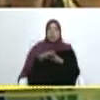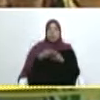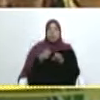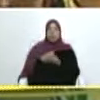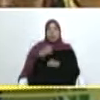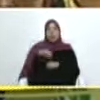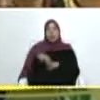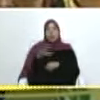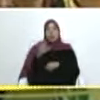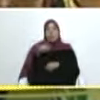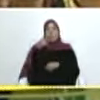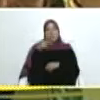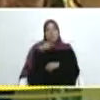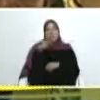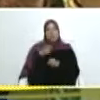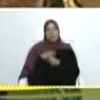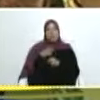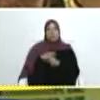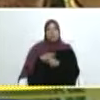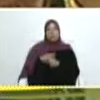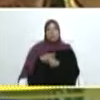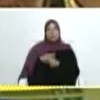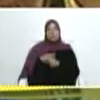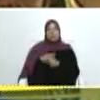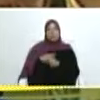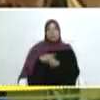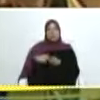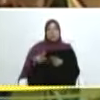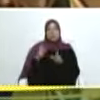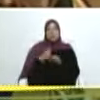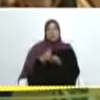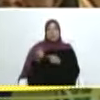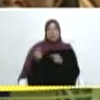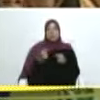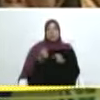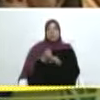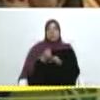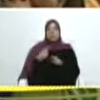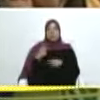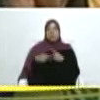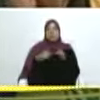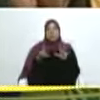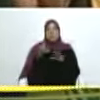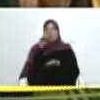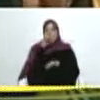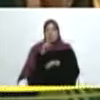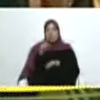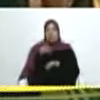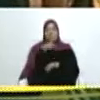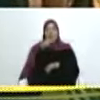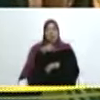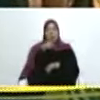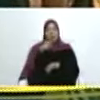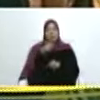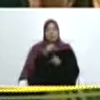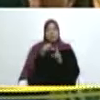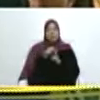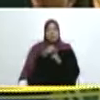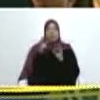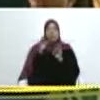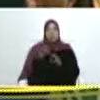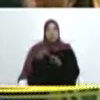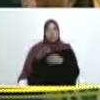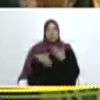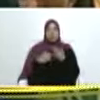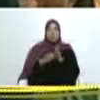Estado Mayor Político un instrumento que nos permita delinear de aquí a los próximos 6 años una política ambiental concreta